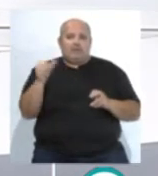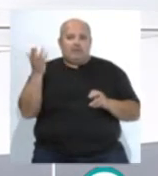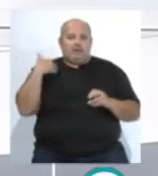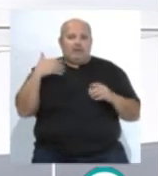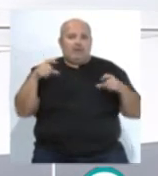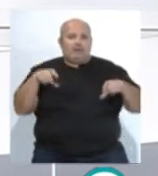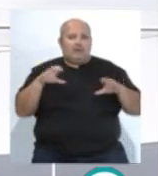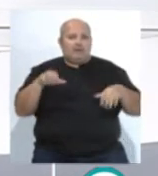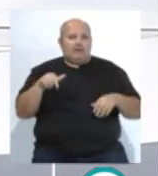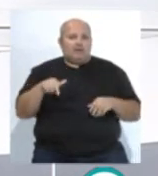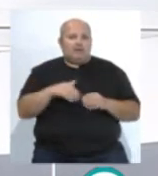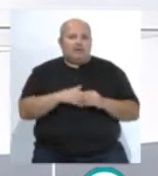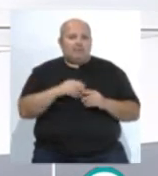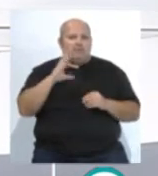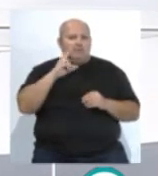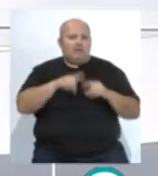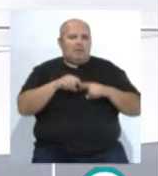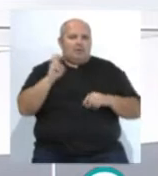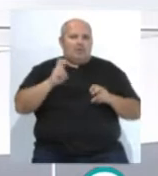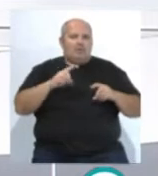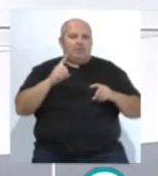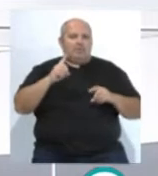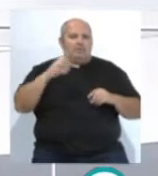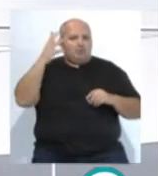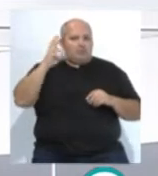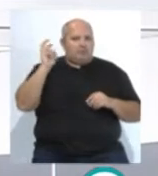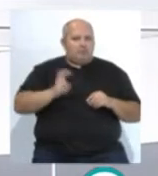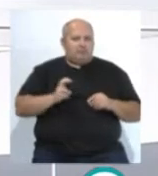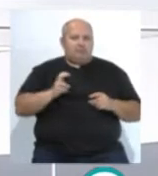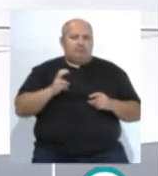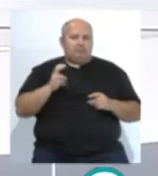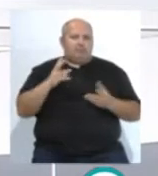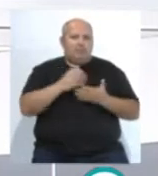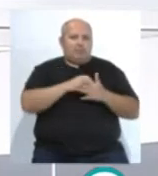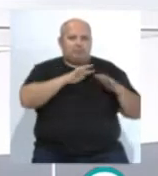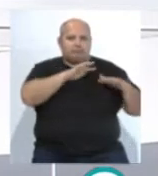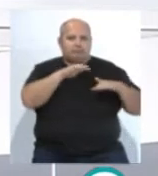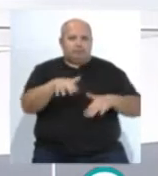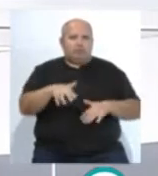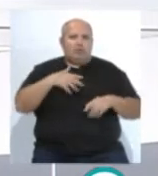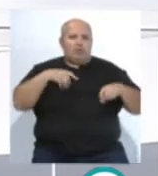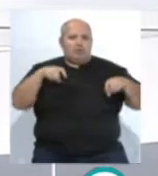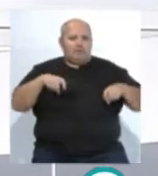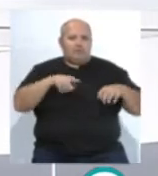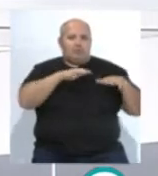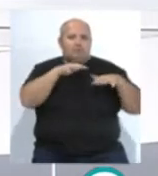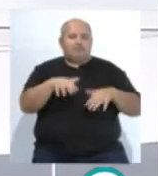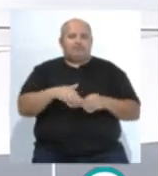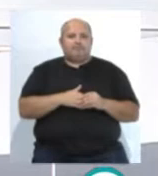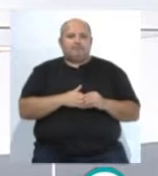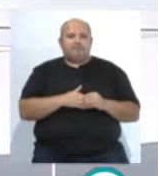aquí en Carranza. Vinieron todos los directivos de los Osasuna, todos los jugadores, suplentes y demás,